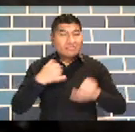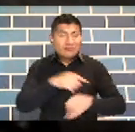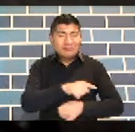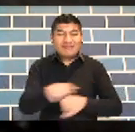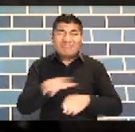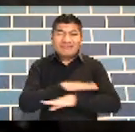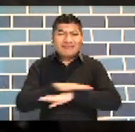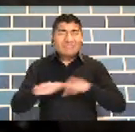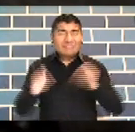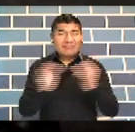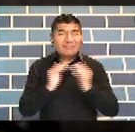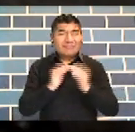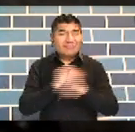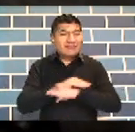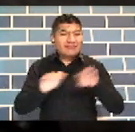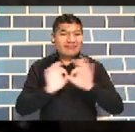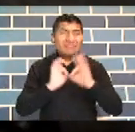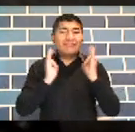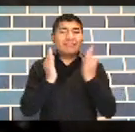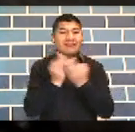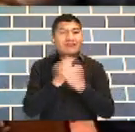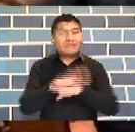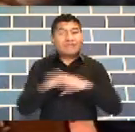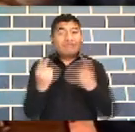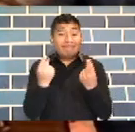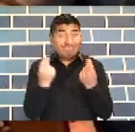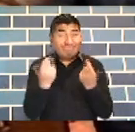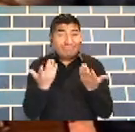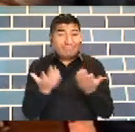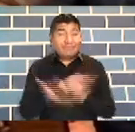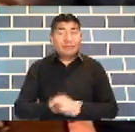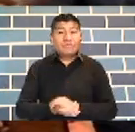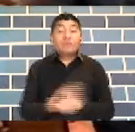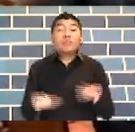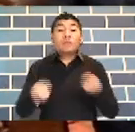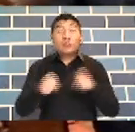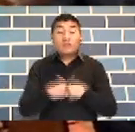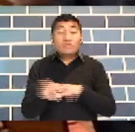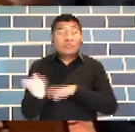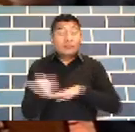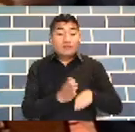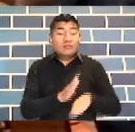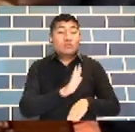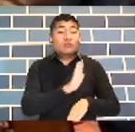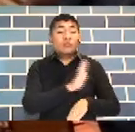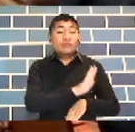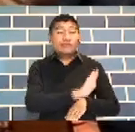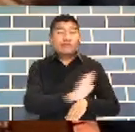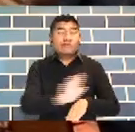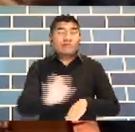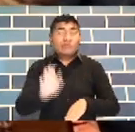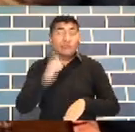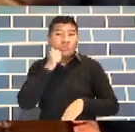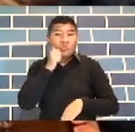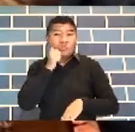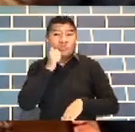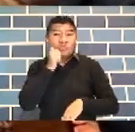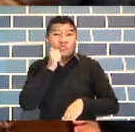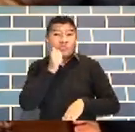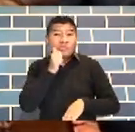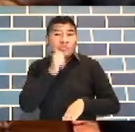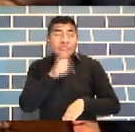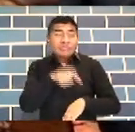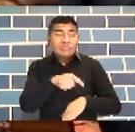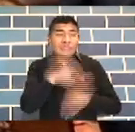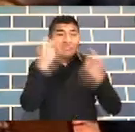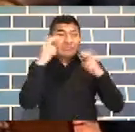casa ni familia ni recursos económicos. Cuando además son mujeres, estas situaciones de marginación